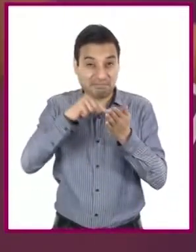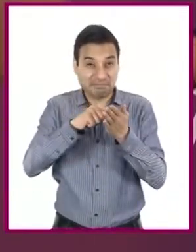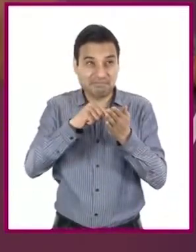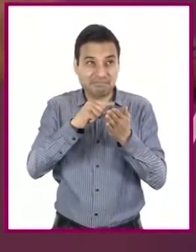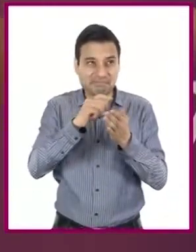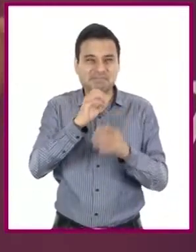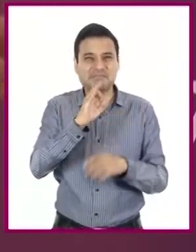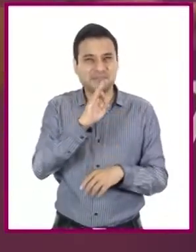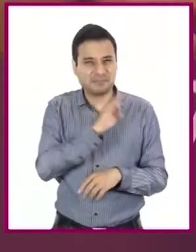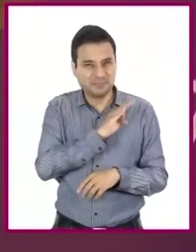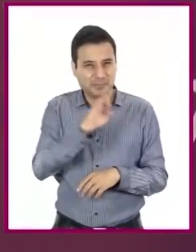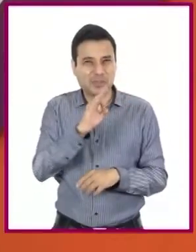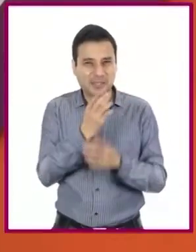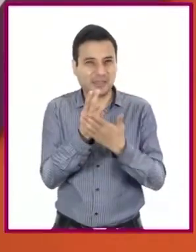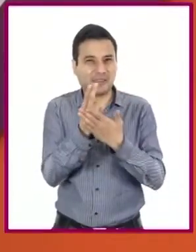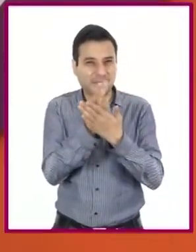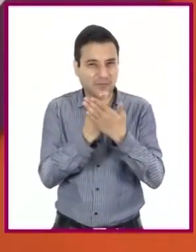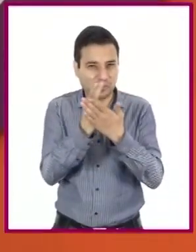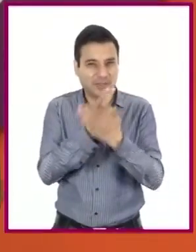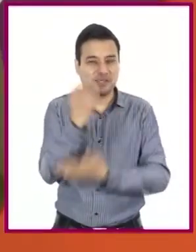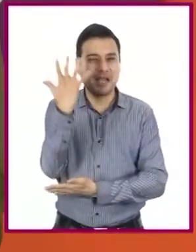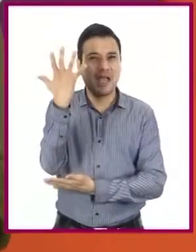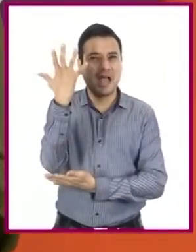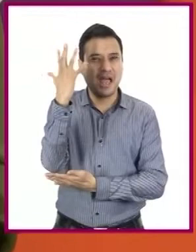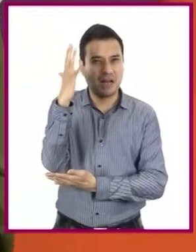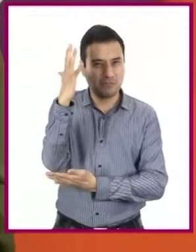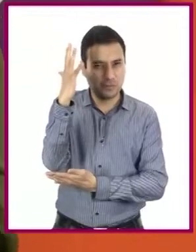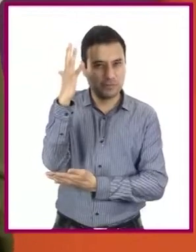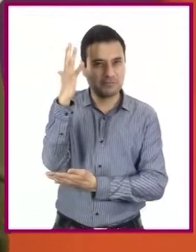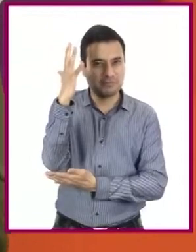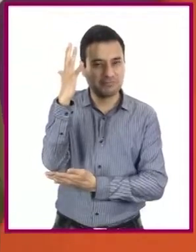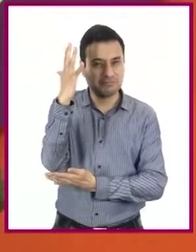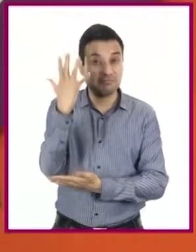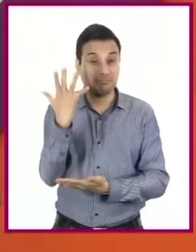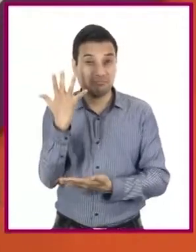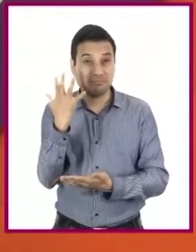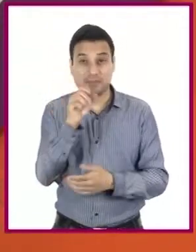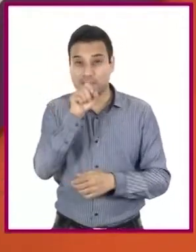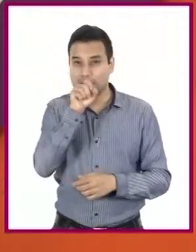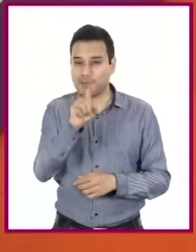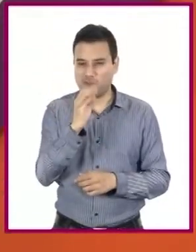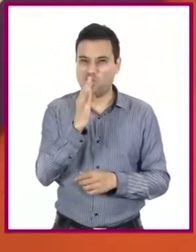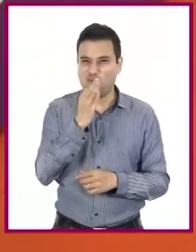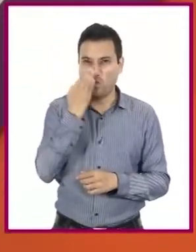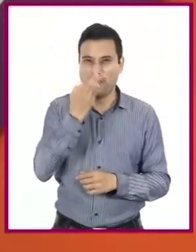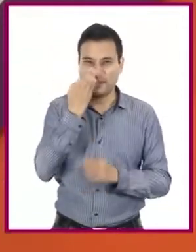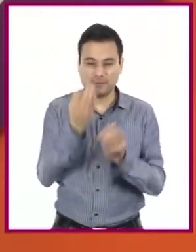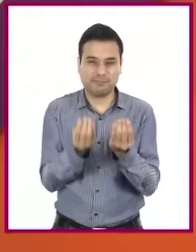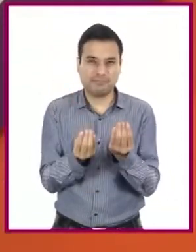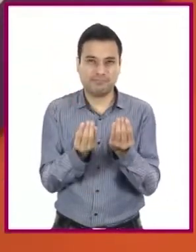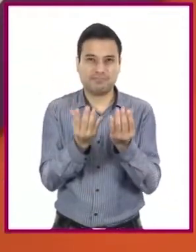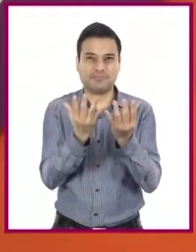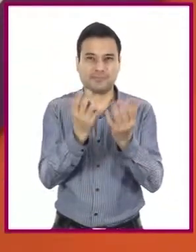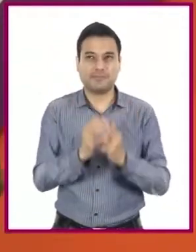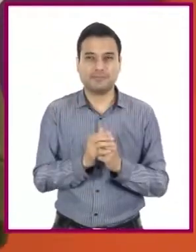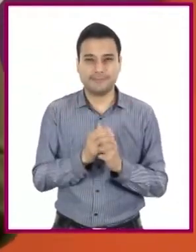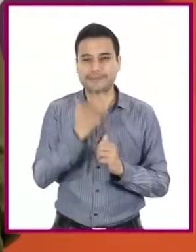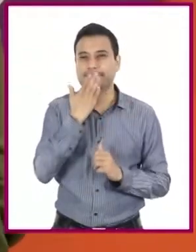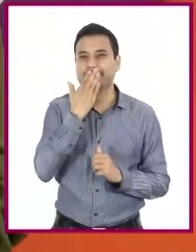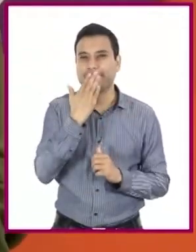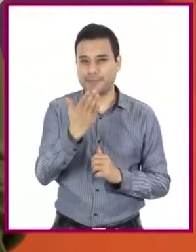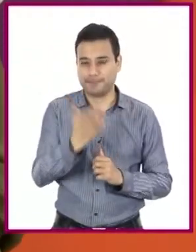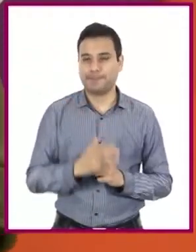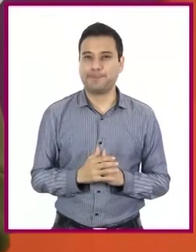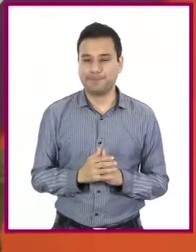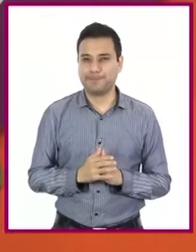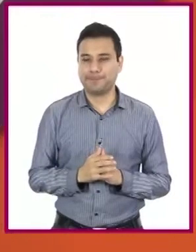árbol por allá, por la orillita. Y a lo mejor un poquito más de flores. Bueno, está bien.